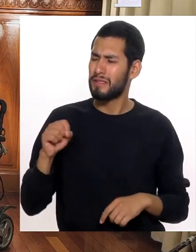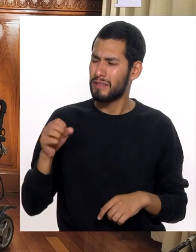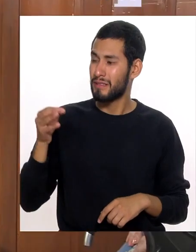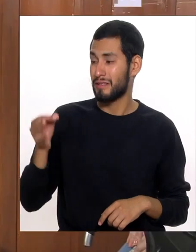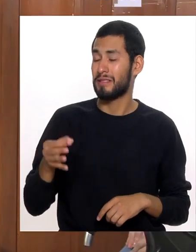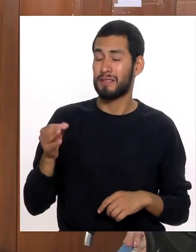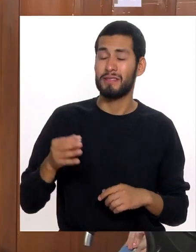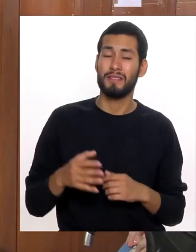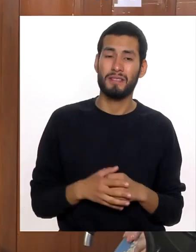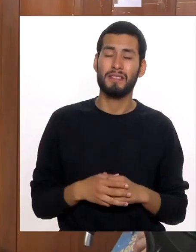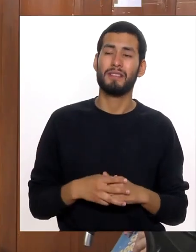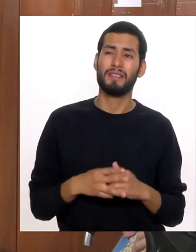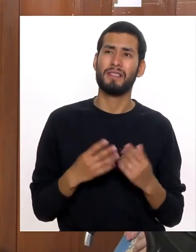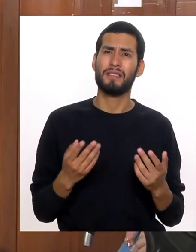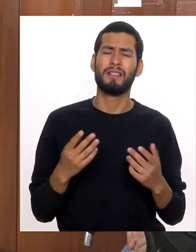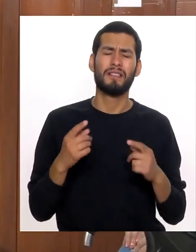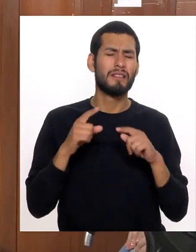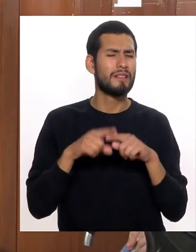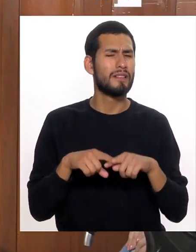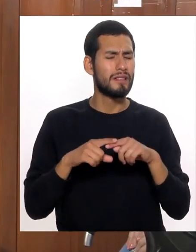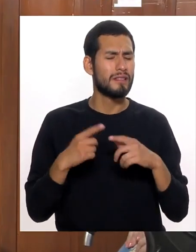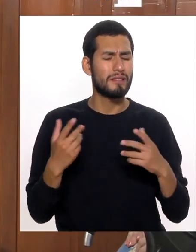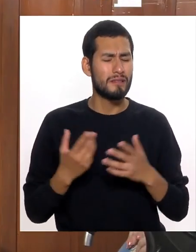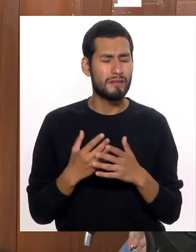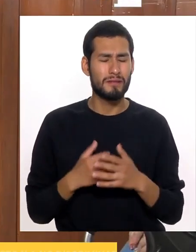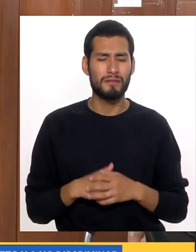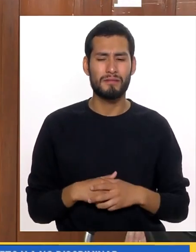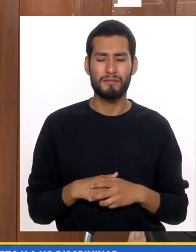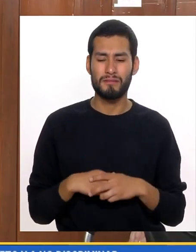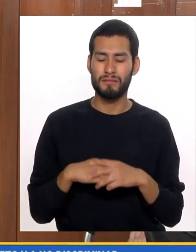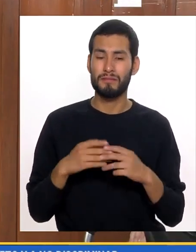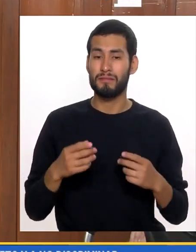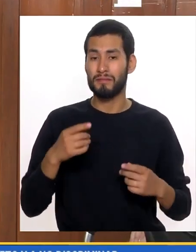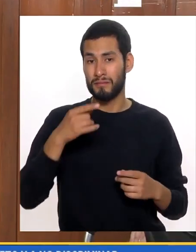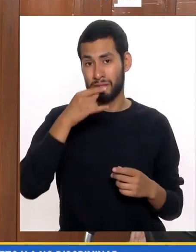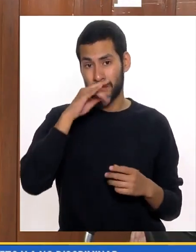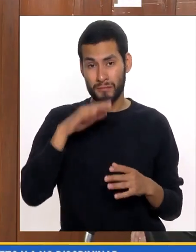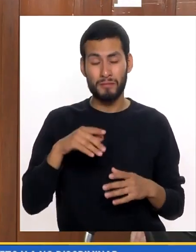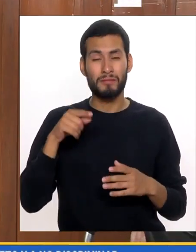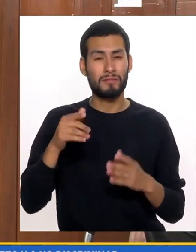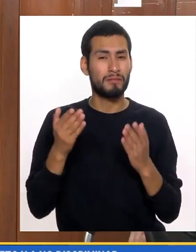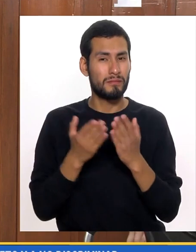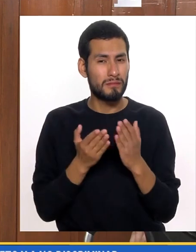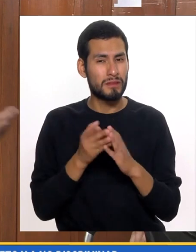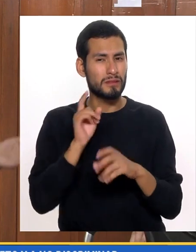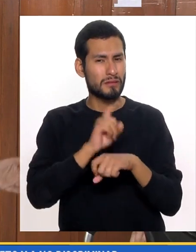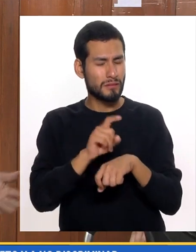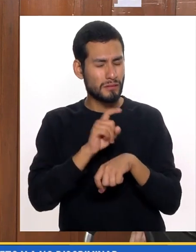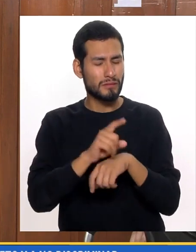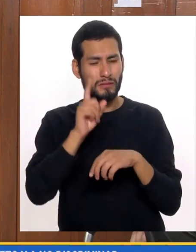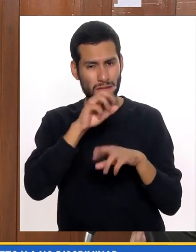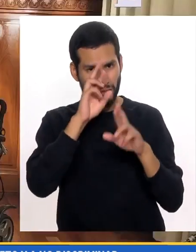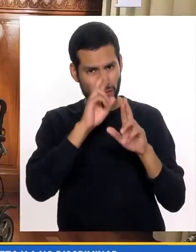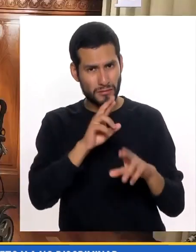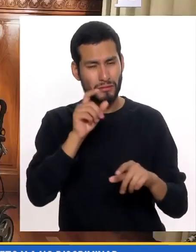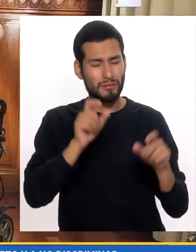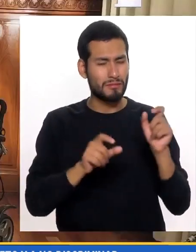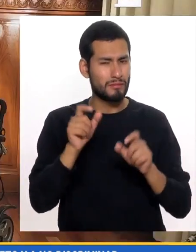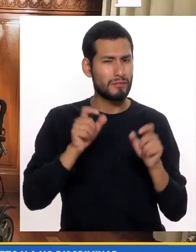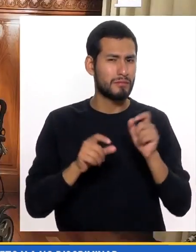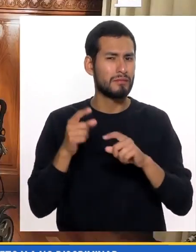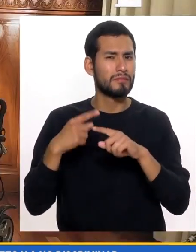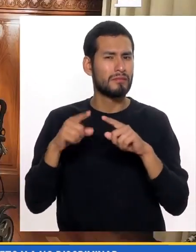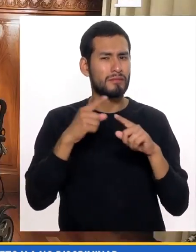que pueda haber Sí, eso es cierto Y mucho depende pues De que al niño Desde el colegio Les enseñen a